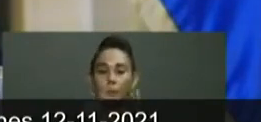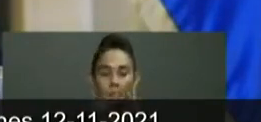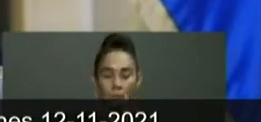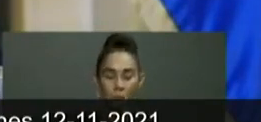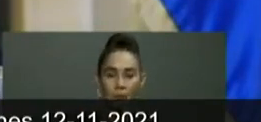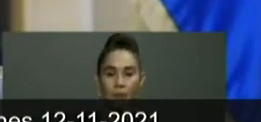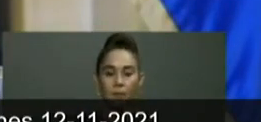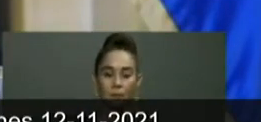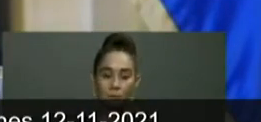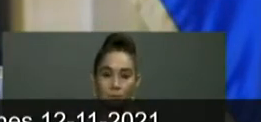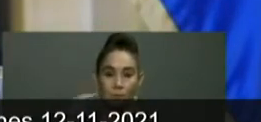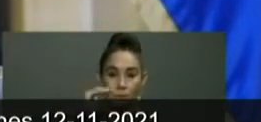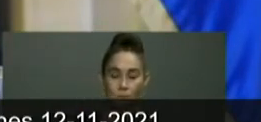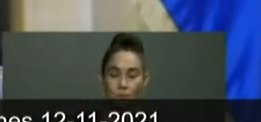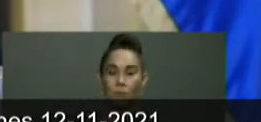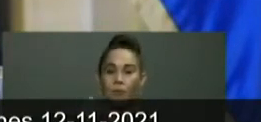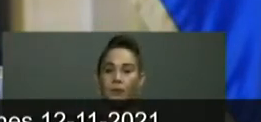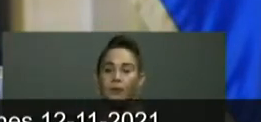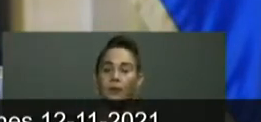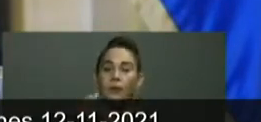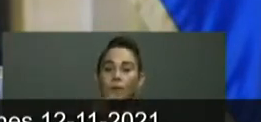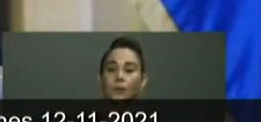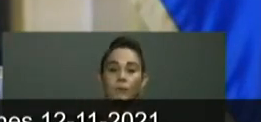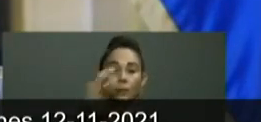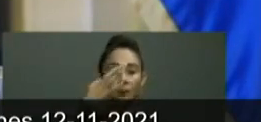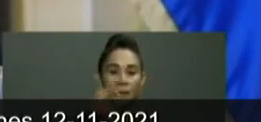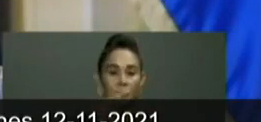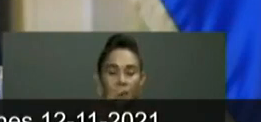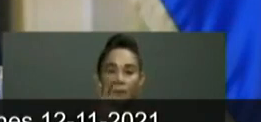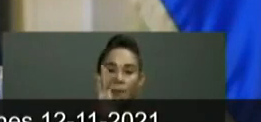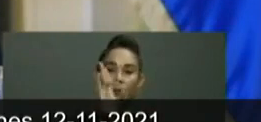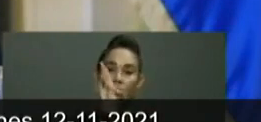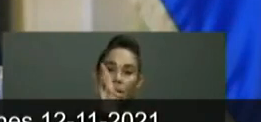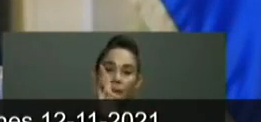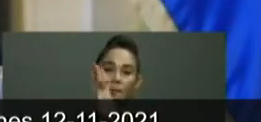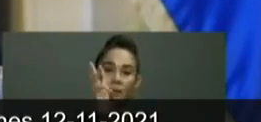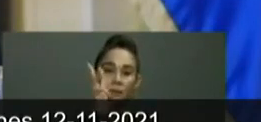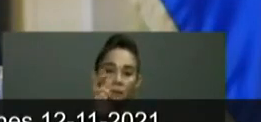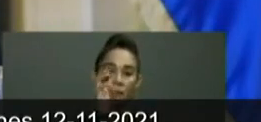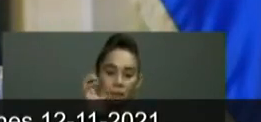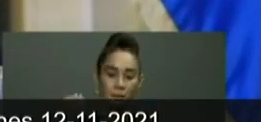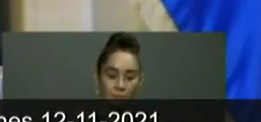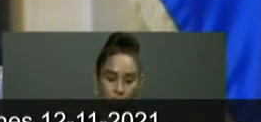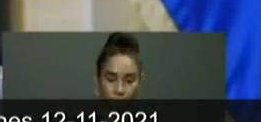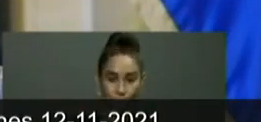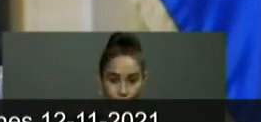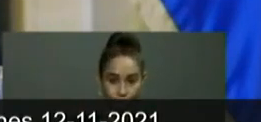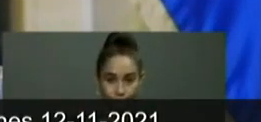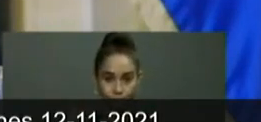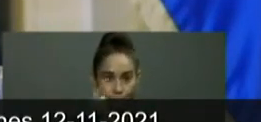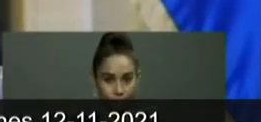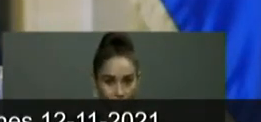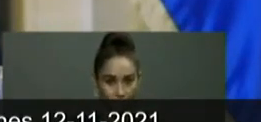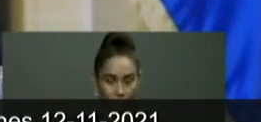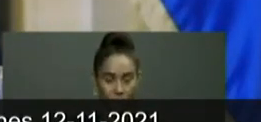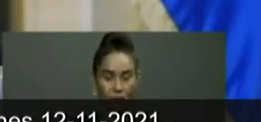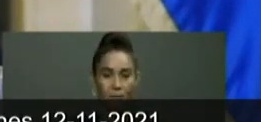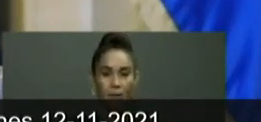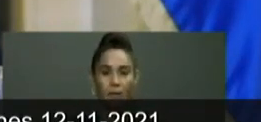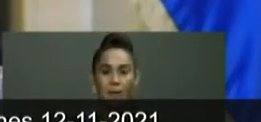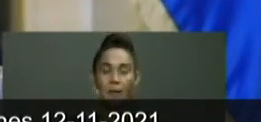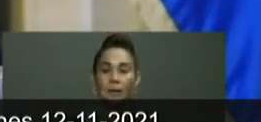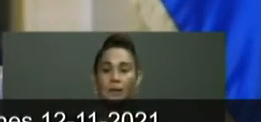Luego de eso sube en el 2019 a 76 partos por día y la dominicana, como ustedes pueden ver arriba,